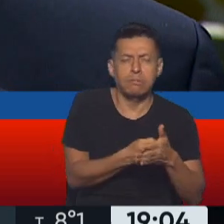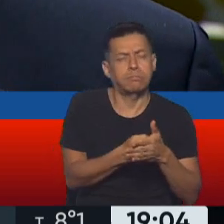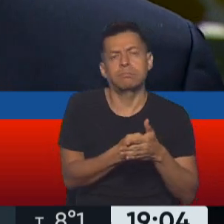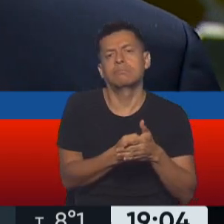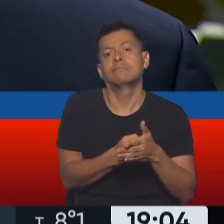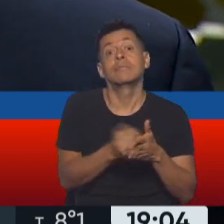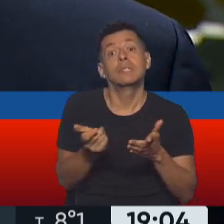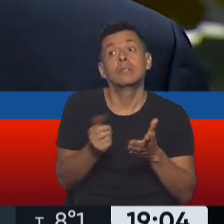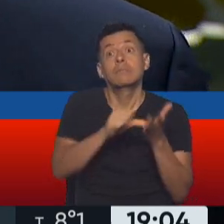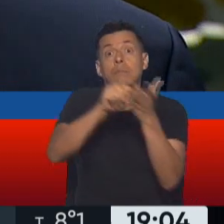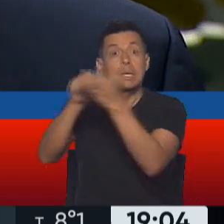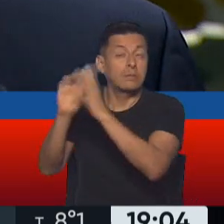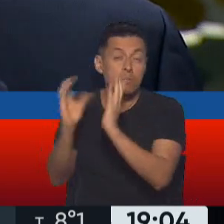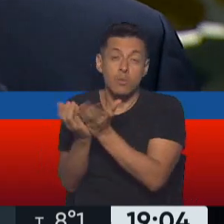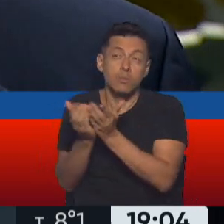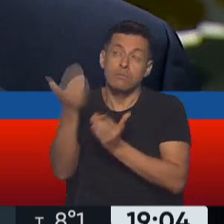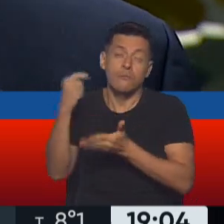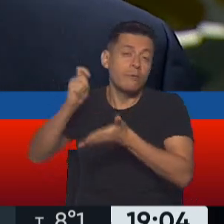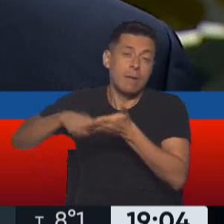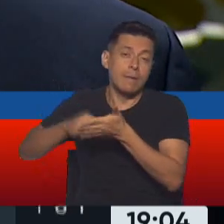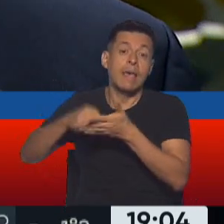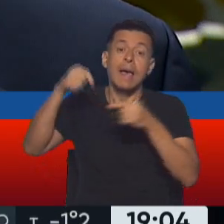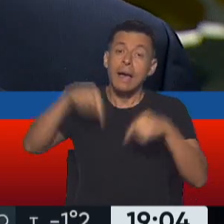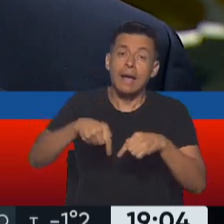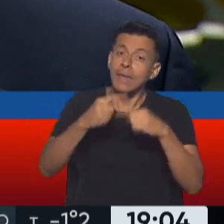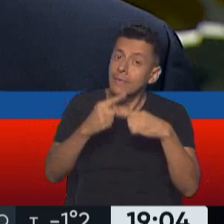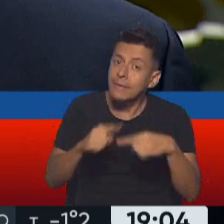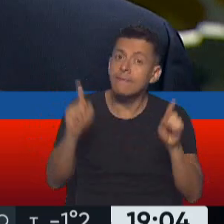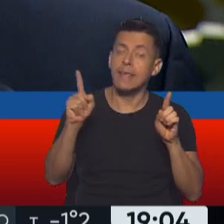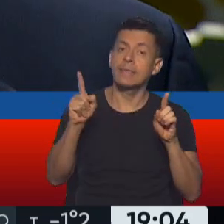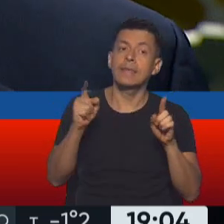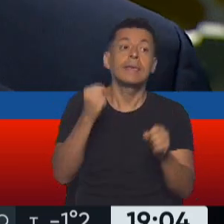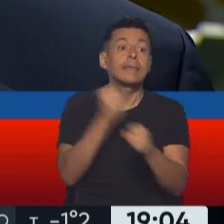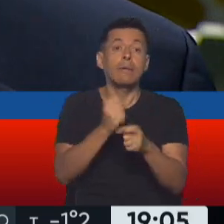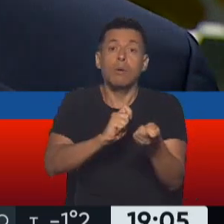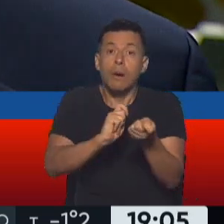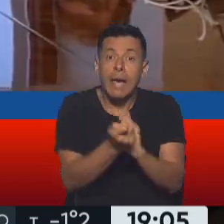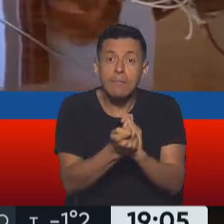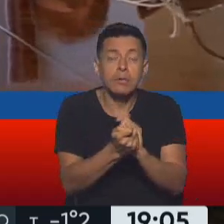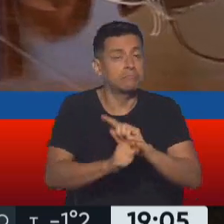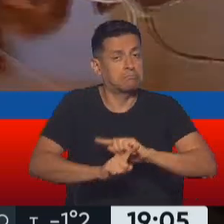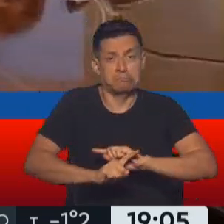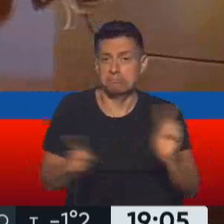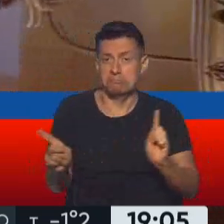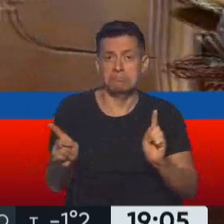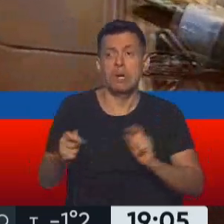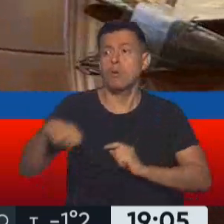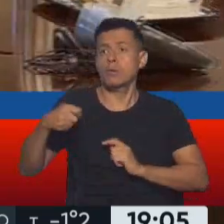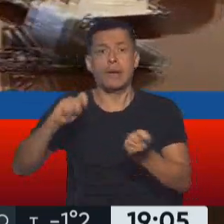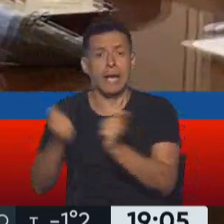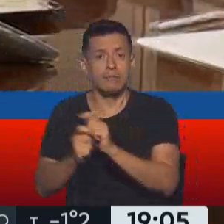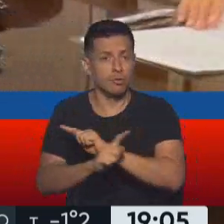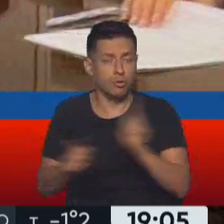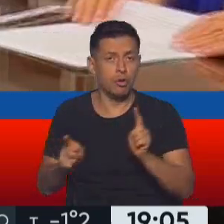países del mundo han firmado a lo largo de la historia acá no se habla ni de reforma laboral ni de reforma previsional ni